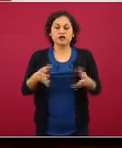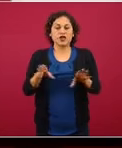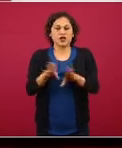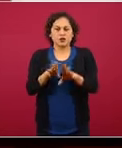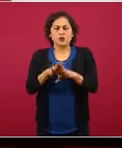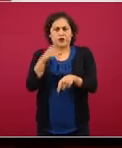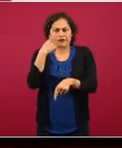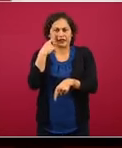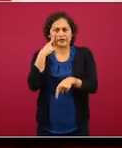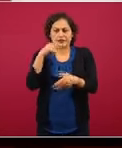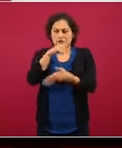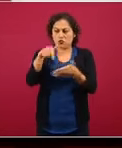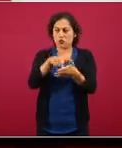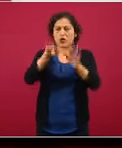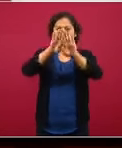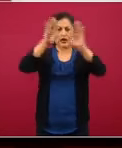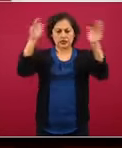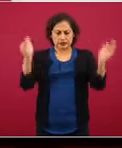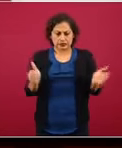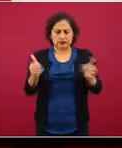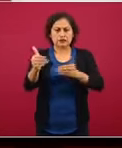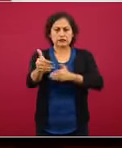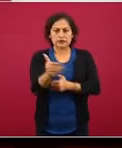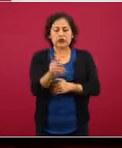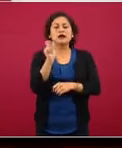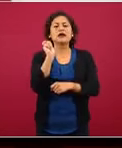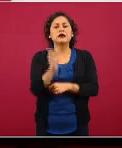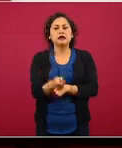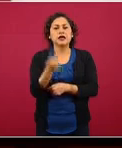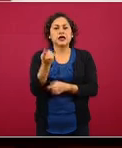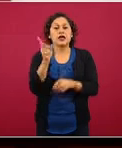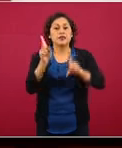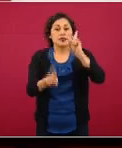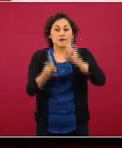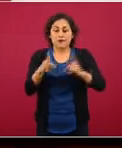lugares cerrados depende del aforo, la ventilación,